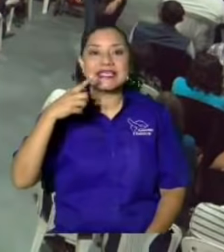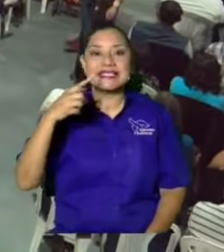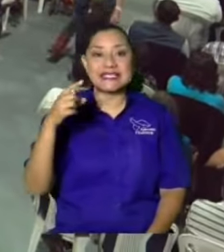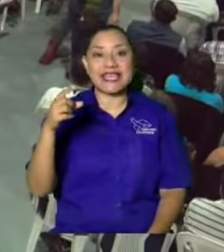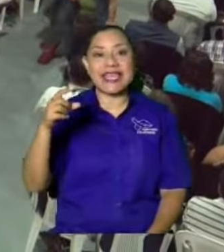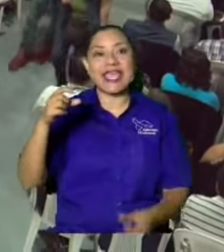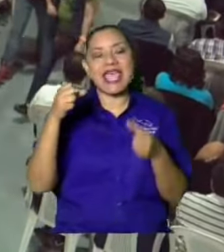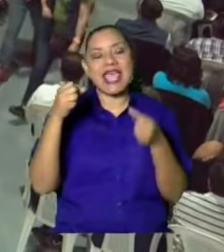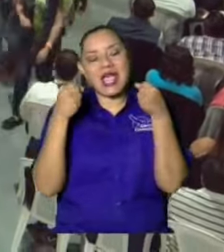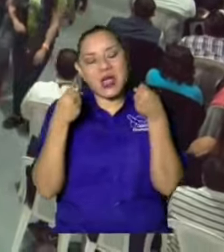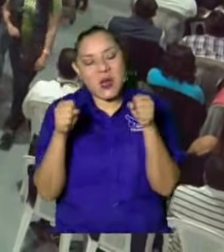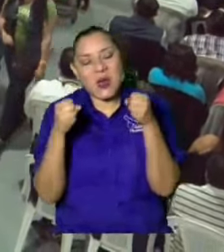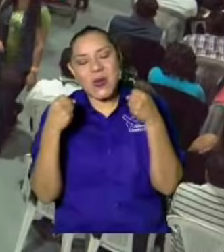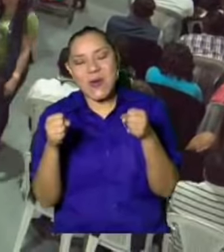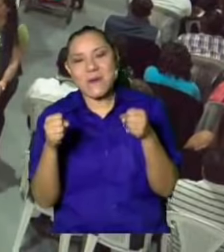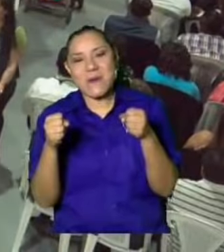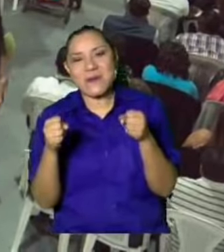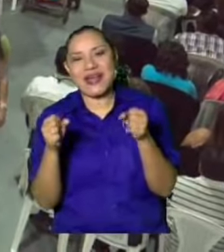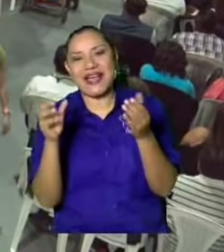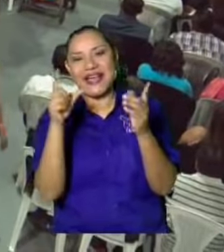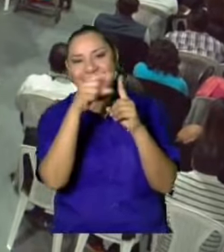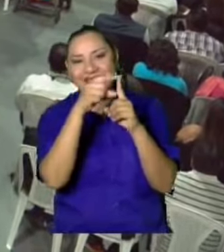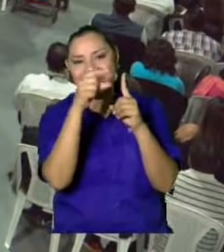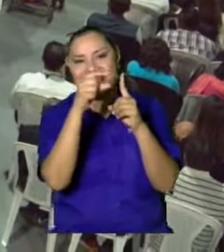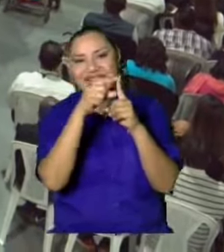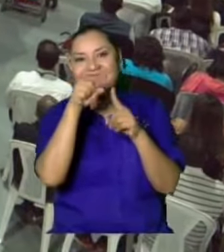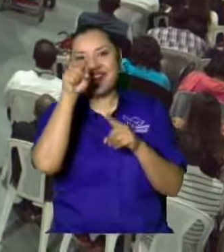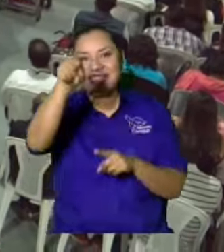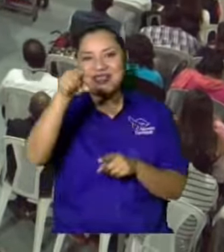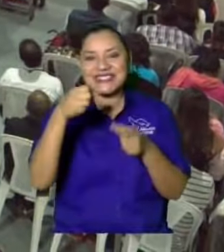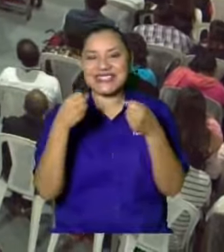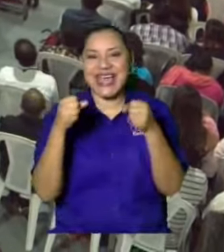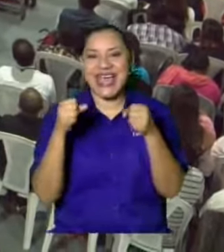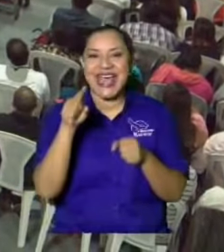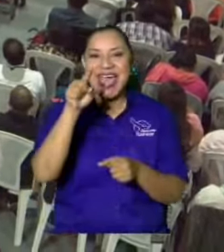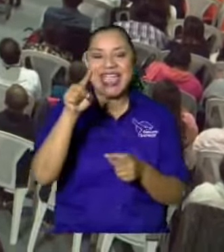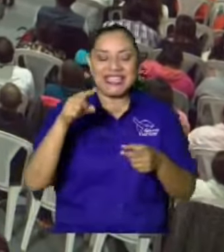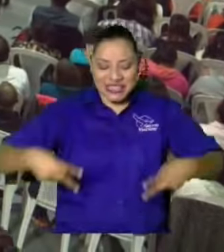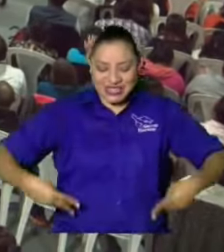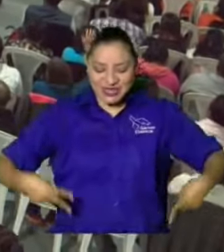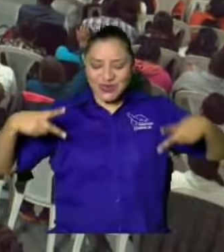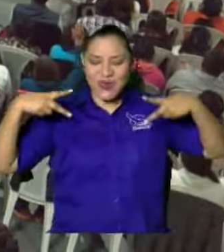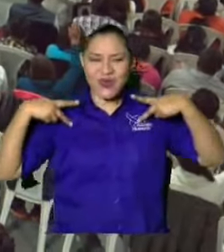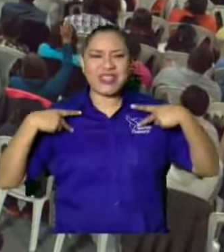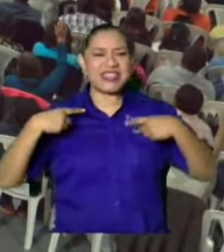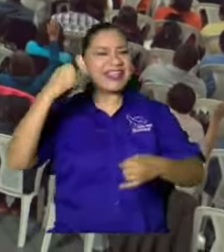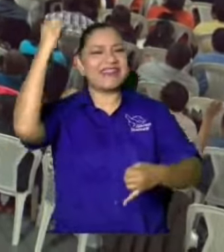la palabra de Dios se va a cumplir hoy en tu vida, que el que empezó la buena obra